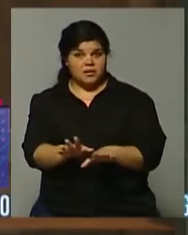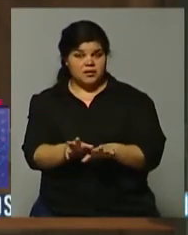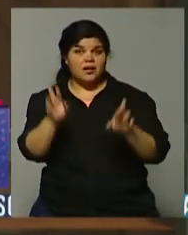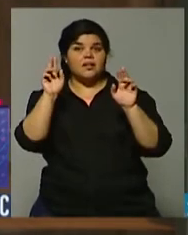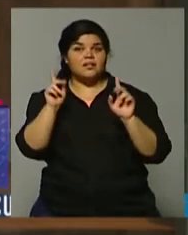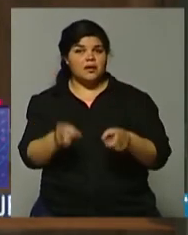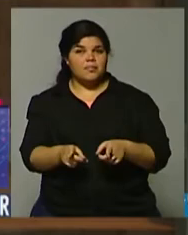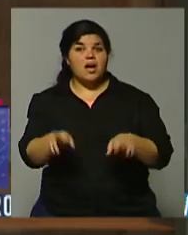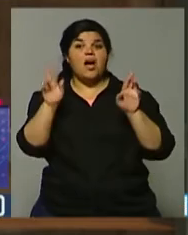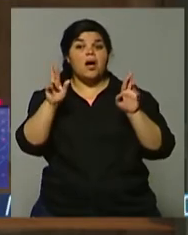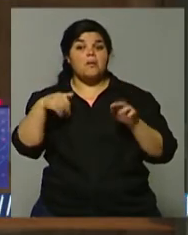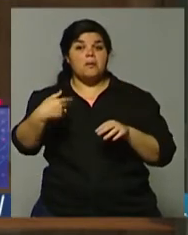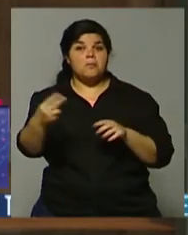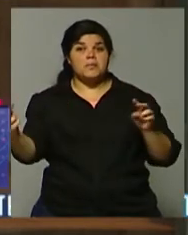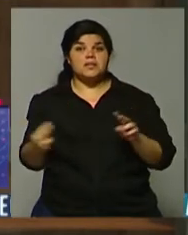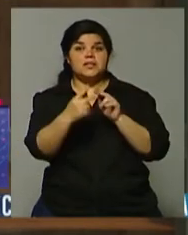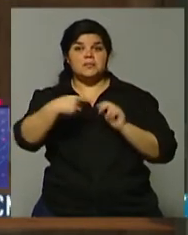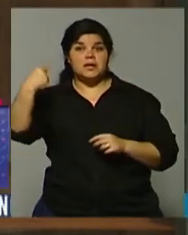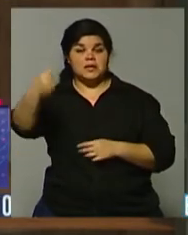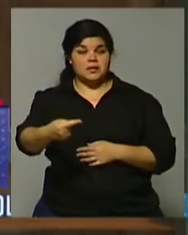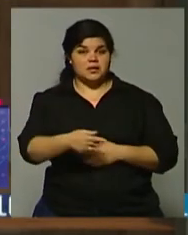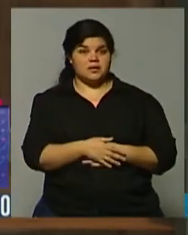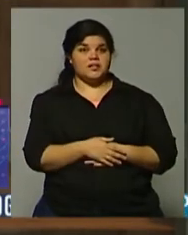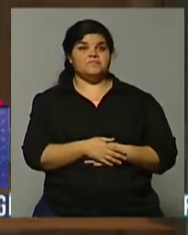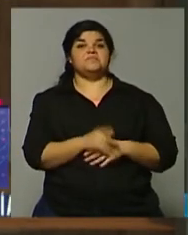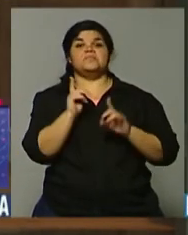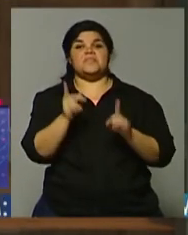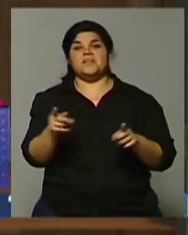qué nos sorprendes la semana que viene. Dale, buenísimo. Lo mismo para ustedes, chicos, y bueno, buena semana para todos.